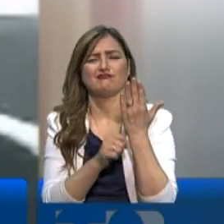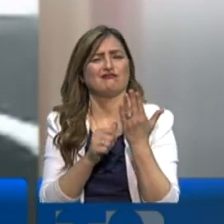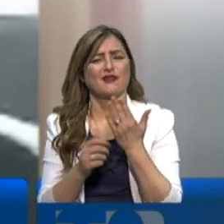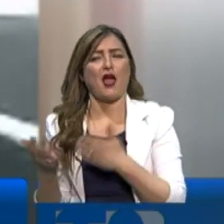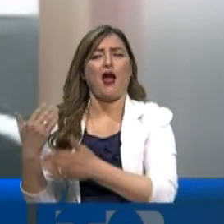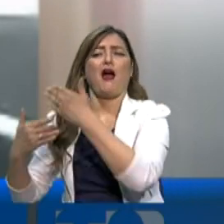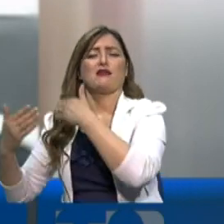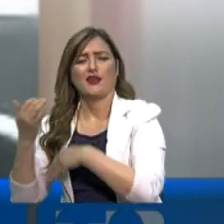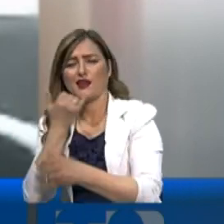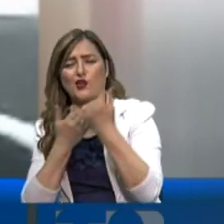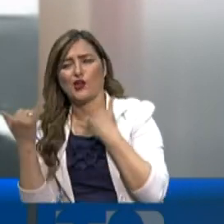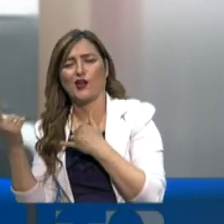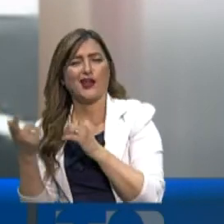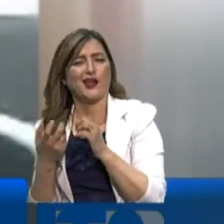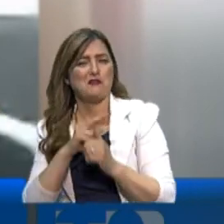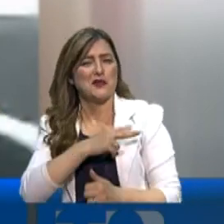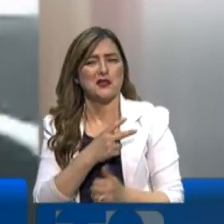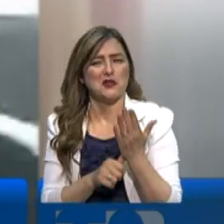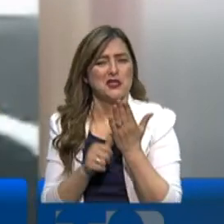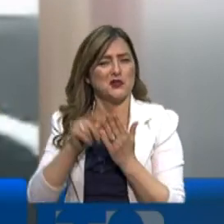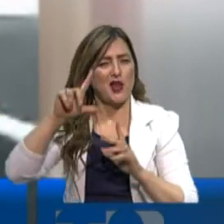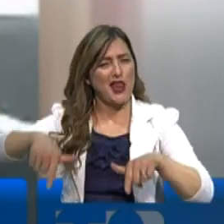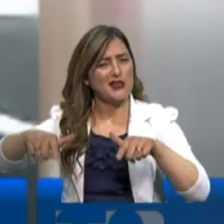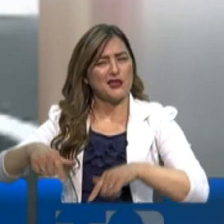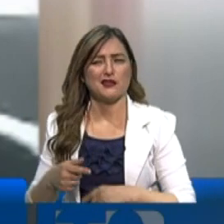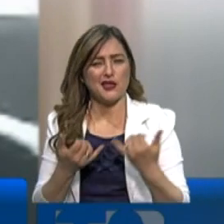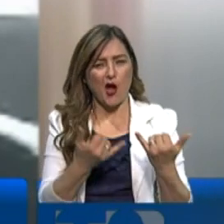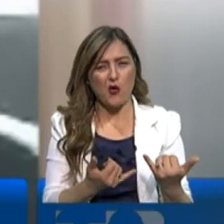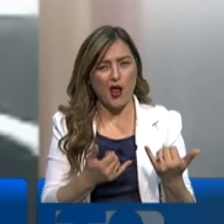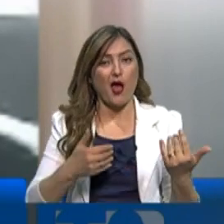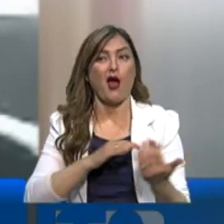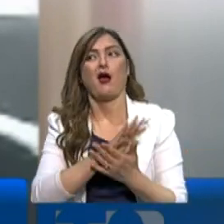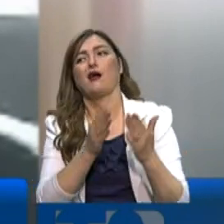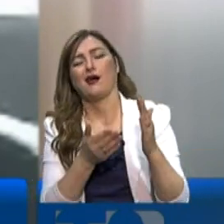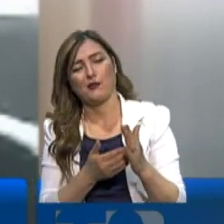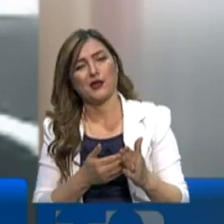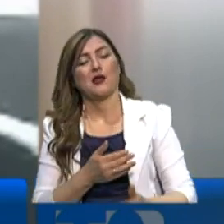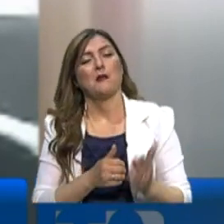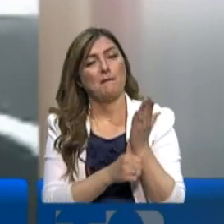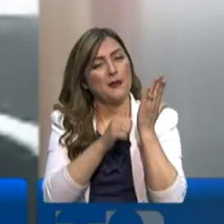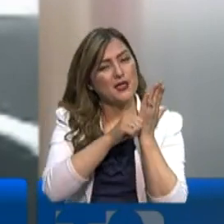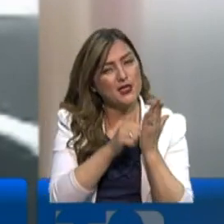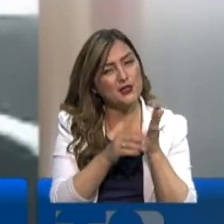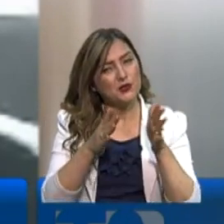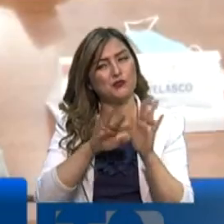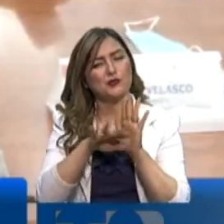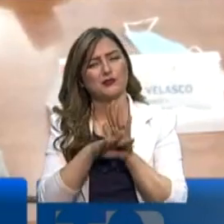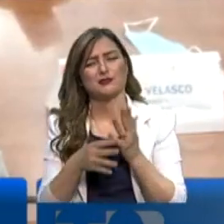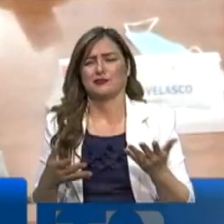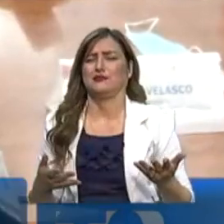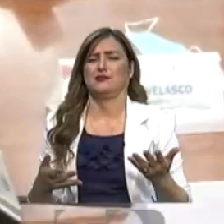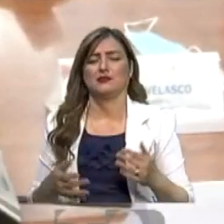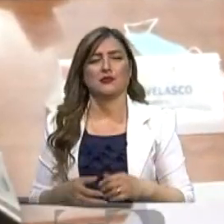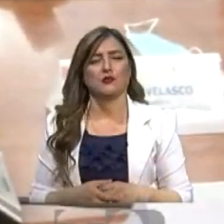haber enderezado la situación. Y no se trata aquí de entrar a defender a alguien ni a criticar a alguien. Quien